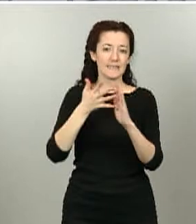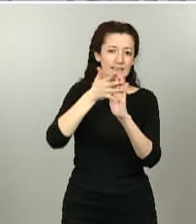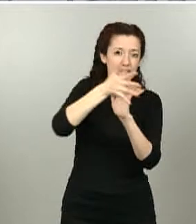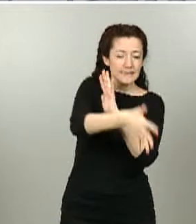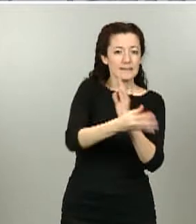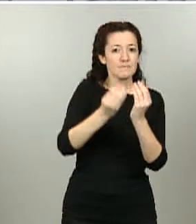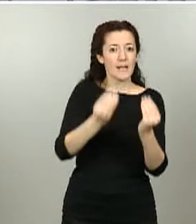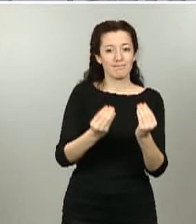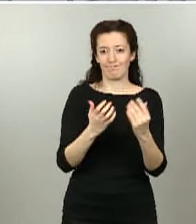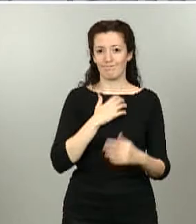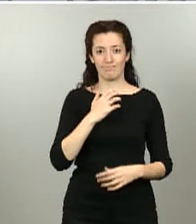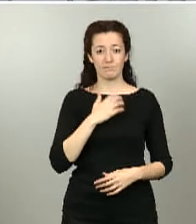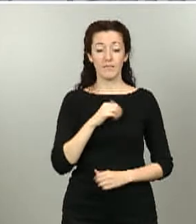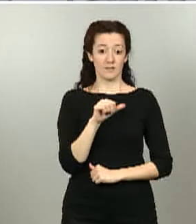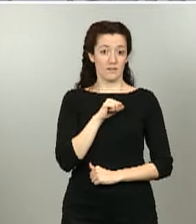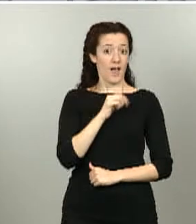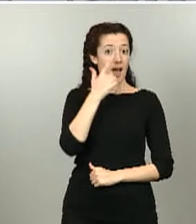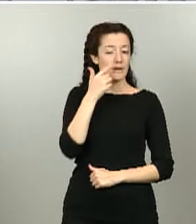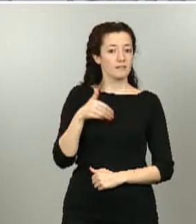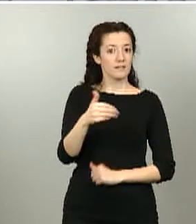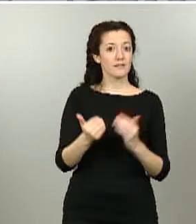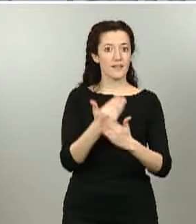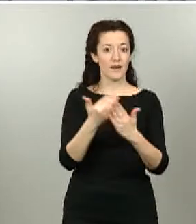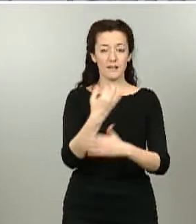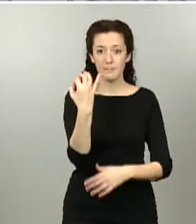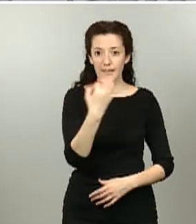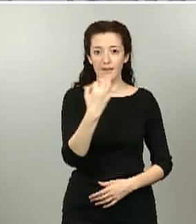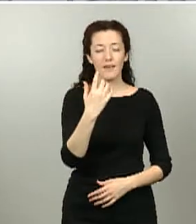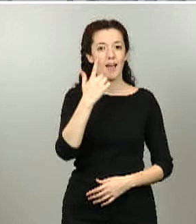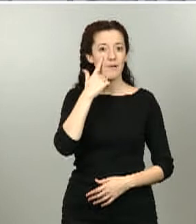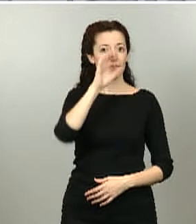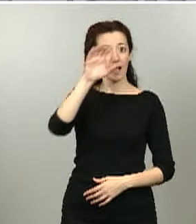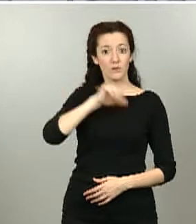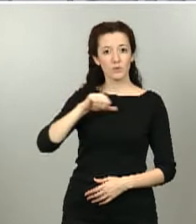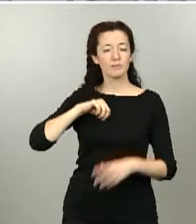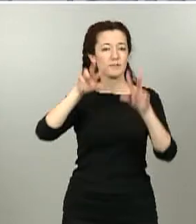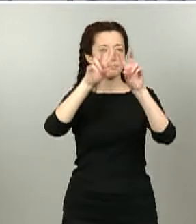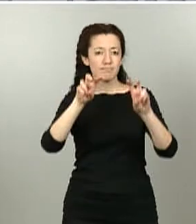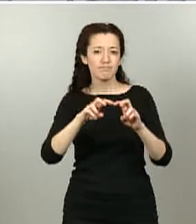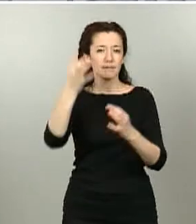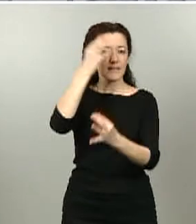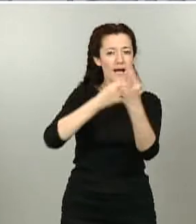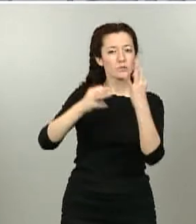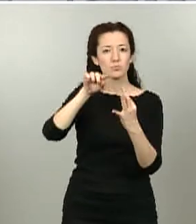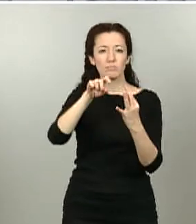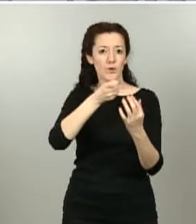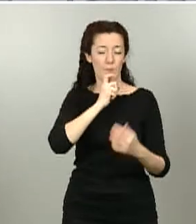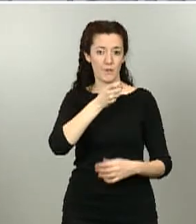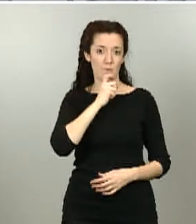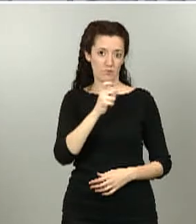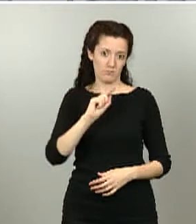estos próximos días y a ver las investigaciones que están haciendo las comunidades autónomas en las que ha habido pequeños repuntes para poder valorarlo